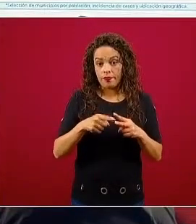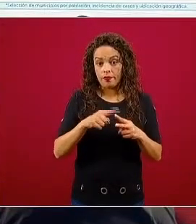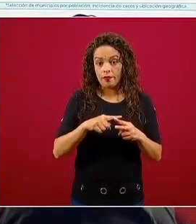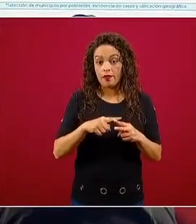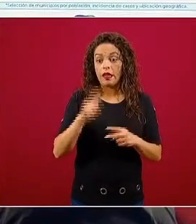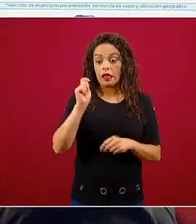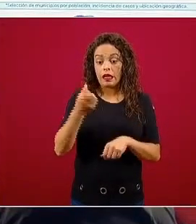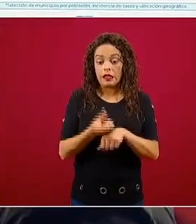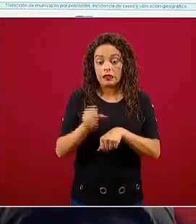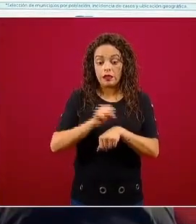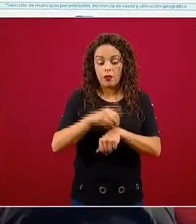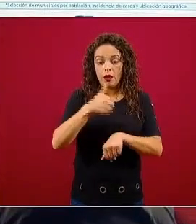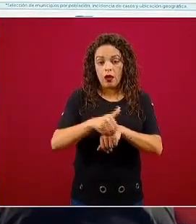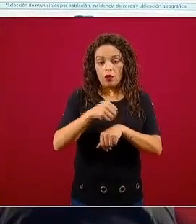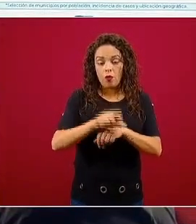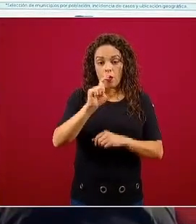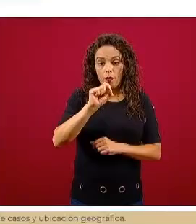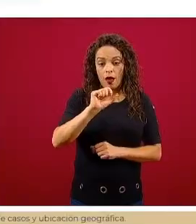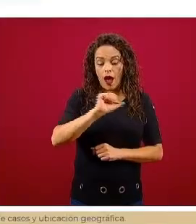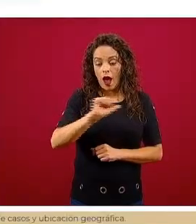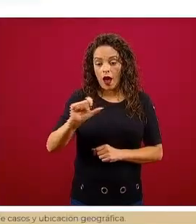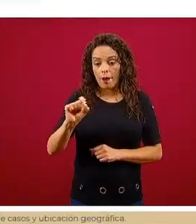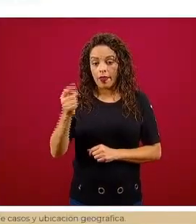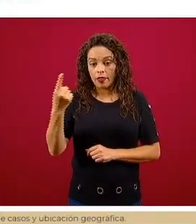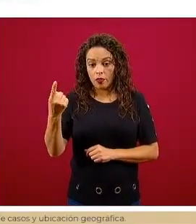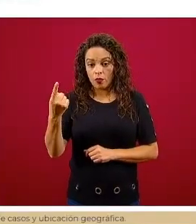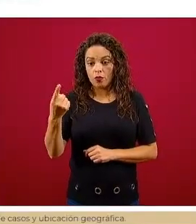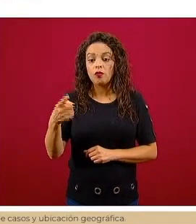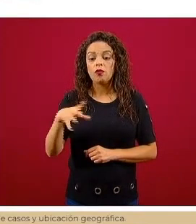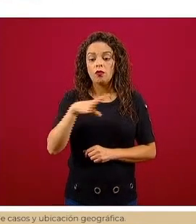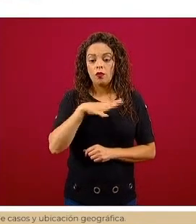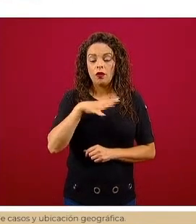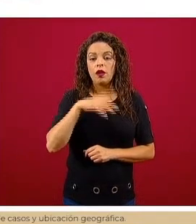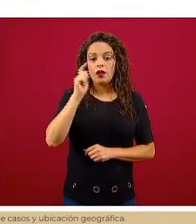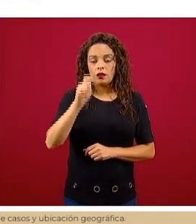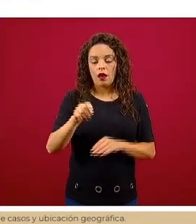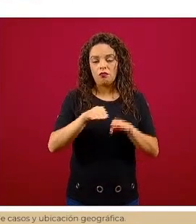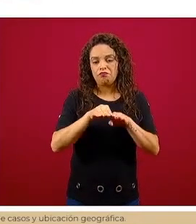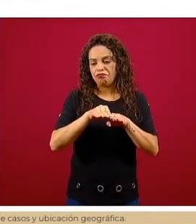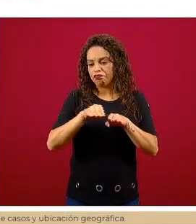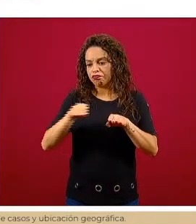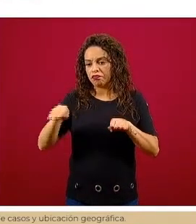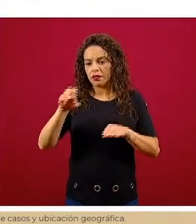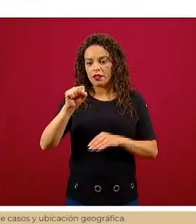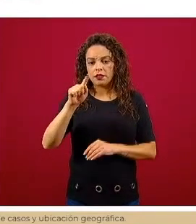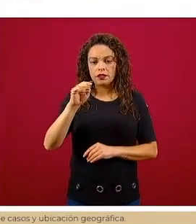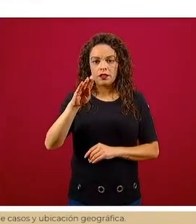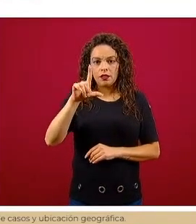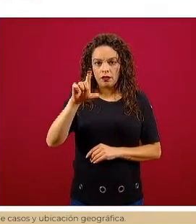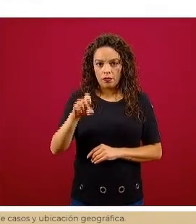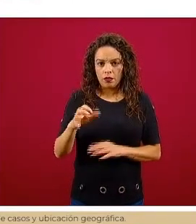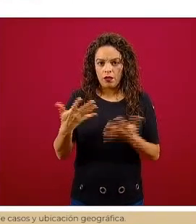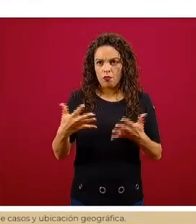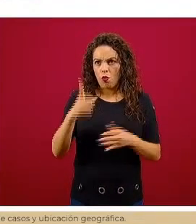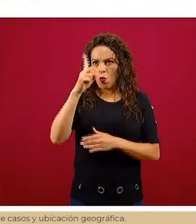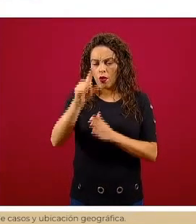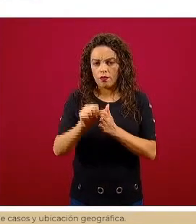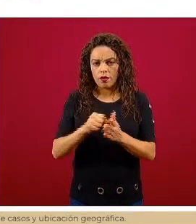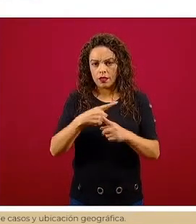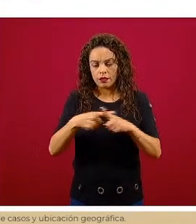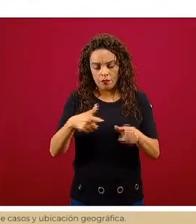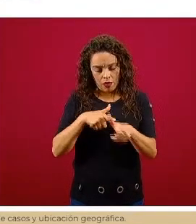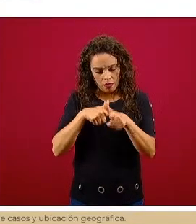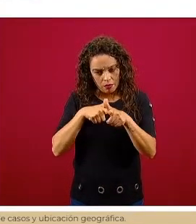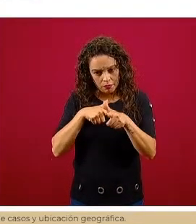la semana 20-21, contribuyendo más bien a esta meseta que se dio durante más de mes y medio en el